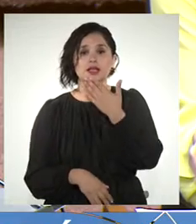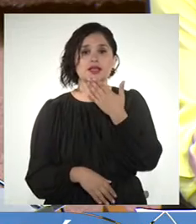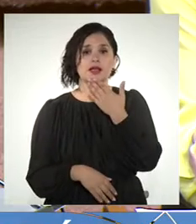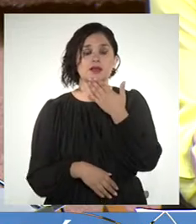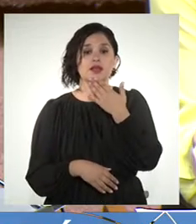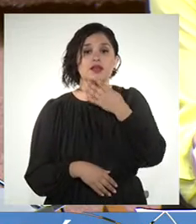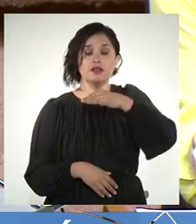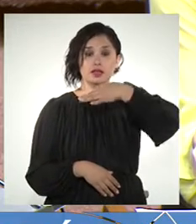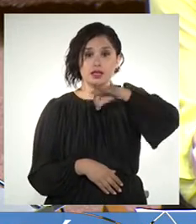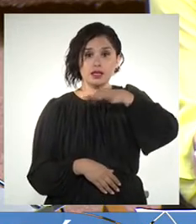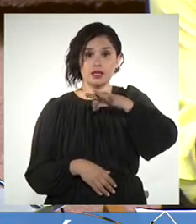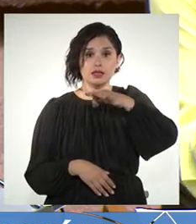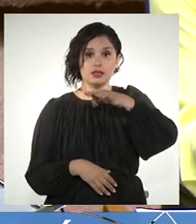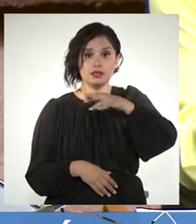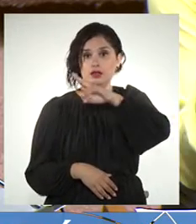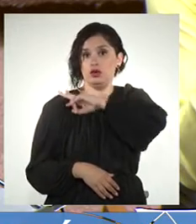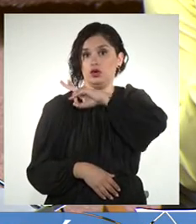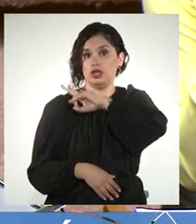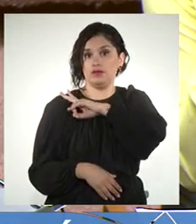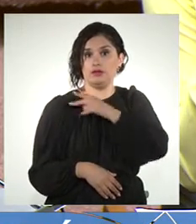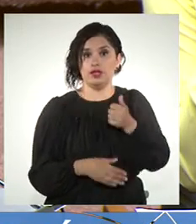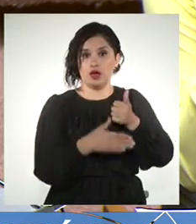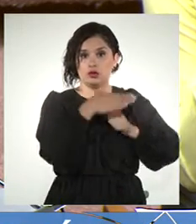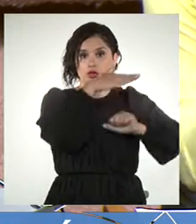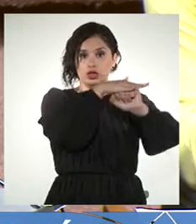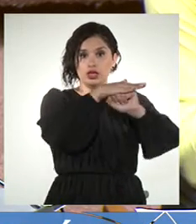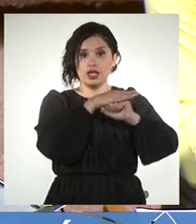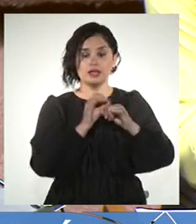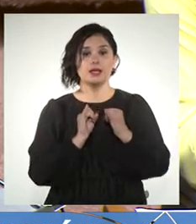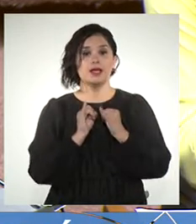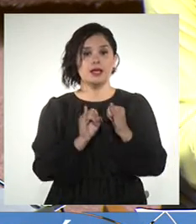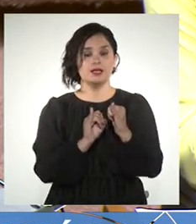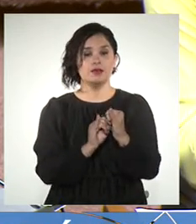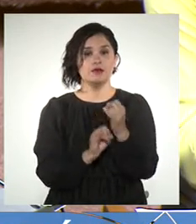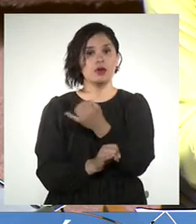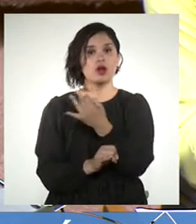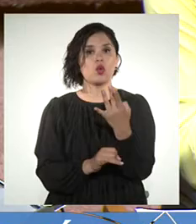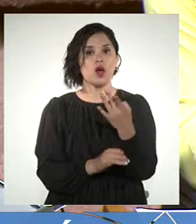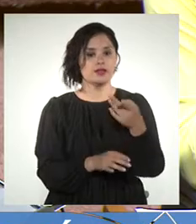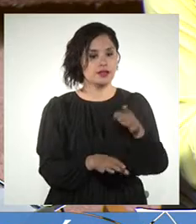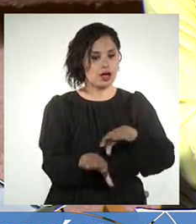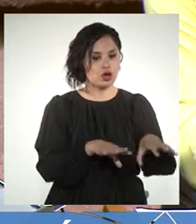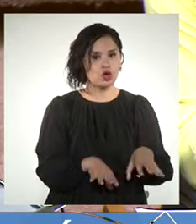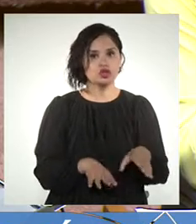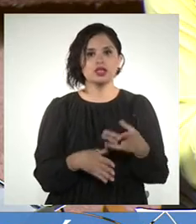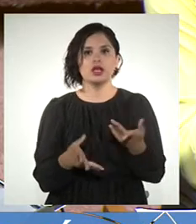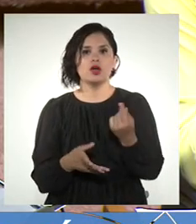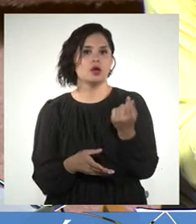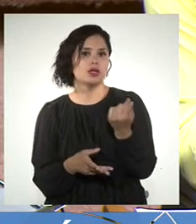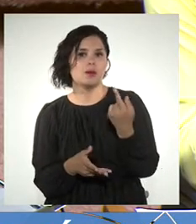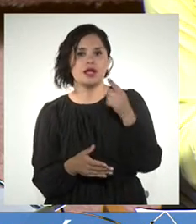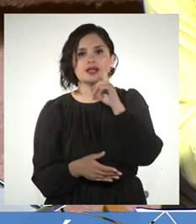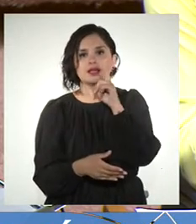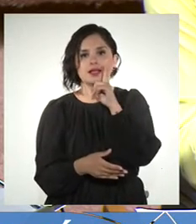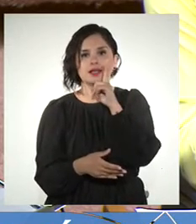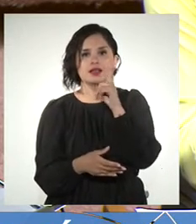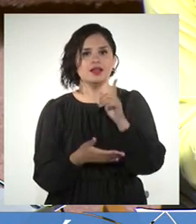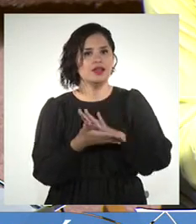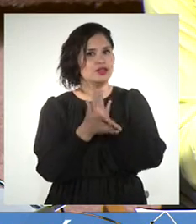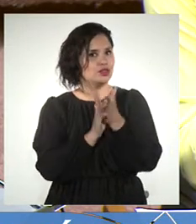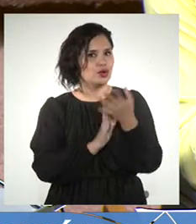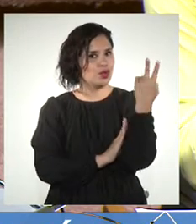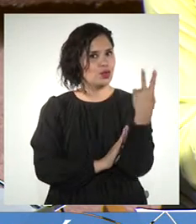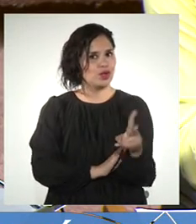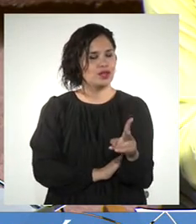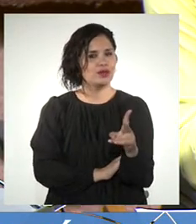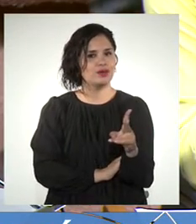y patrimonio reforzada para indagar posible enriquecimiento ilícito de los administradores de gastos reservados en las